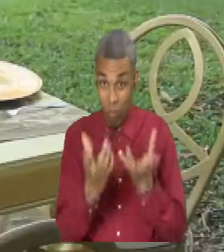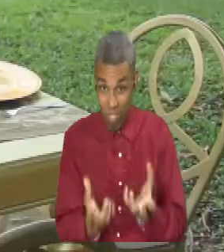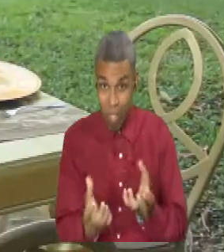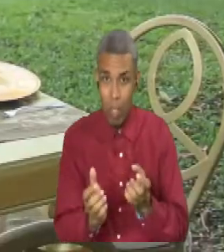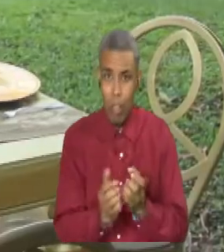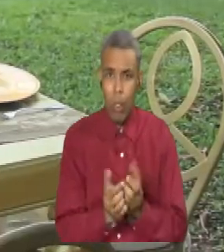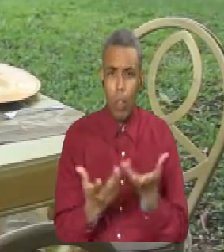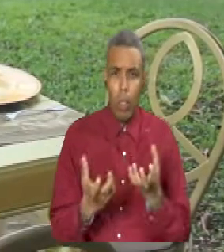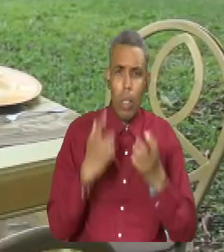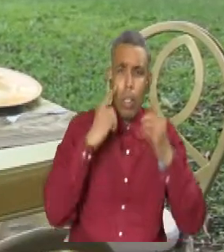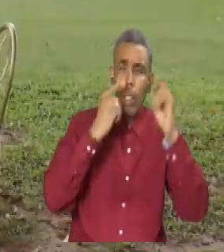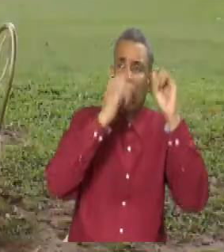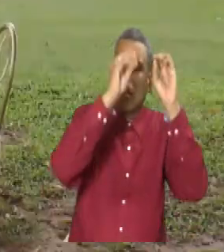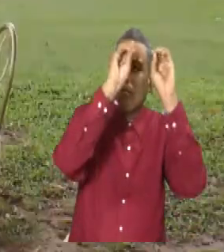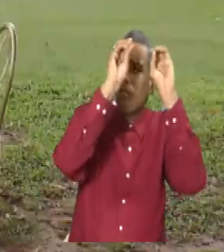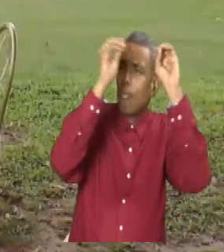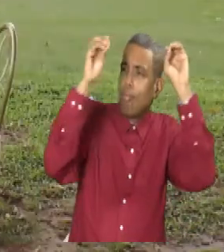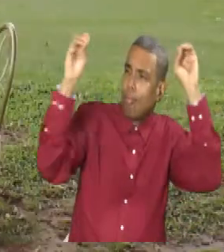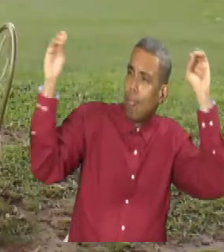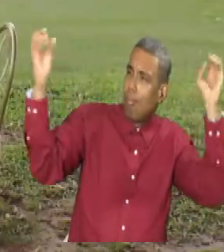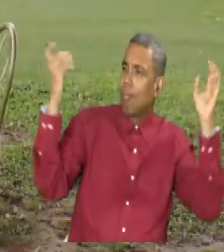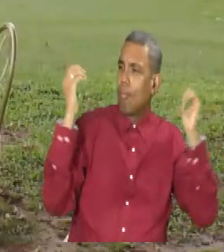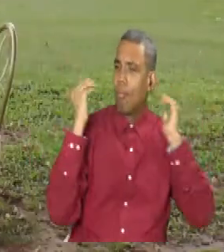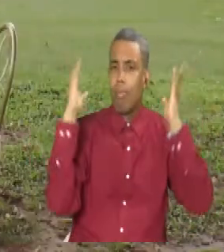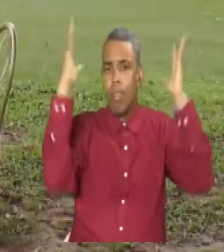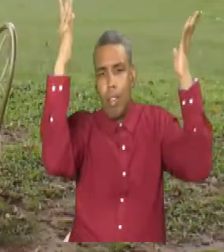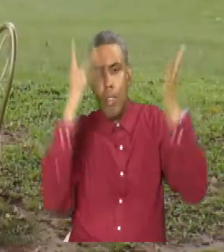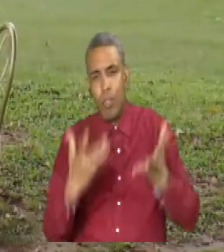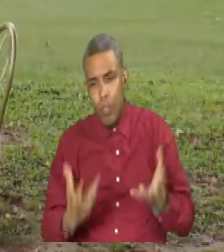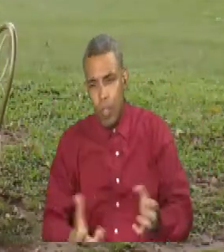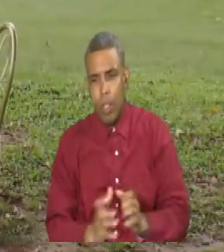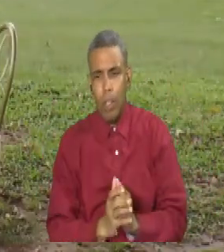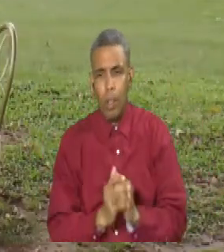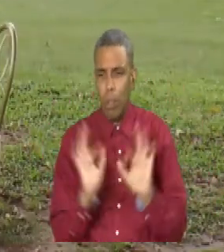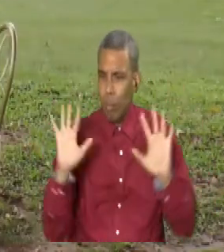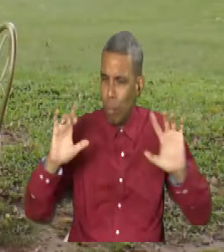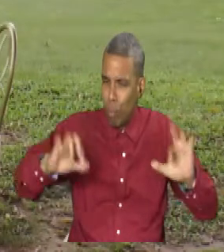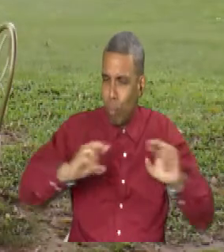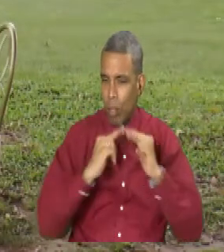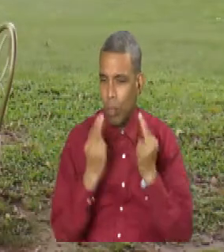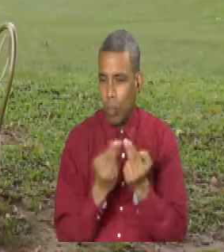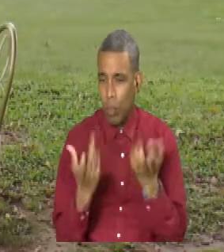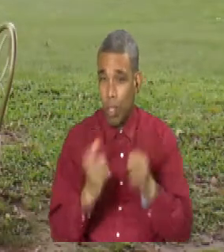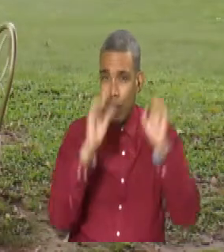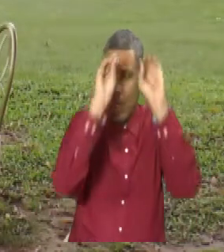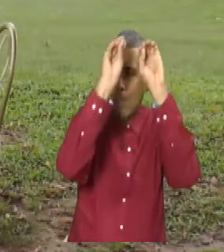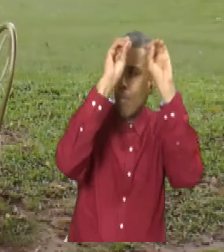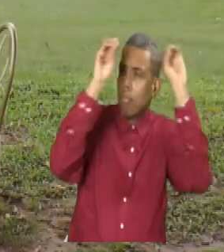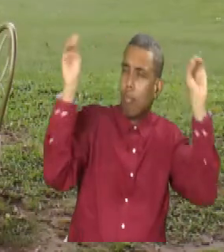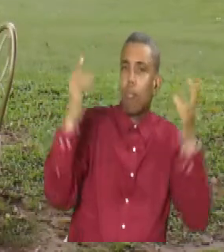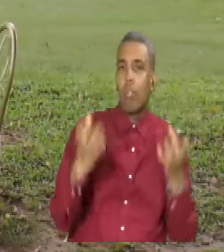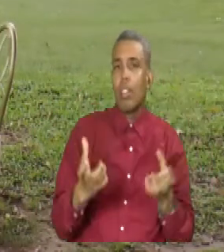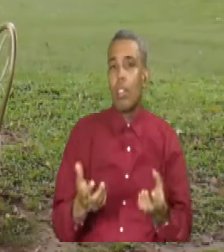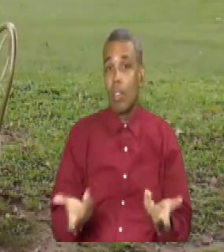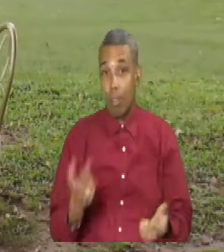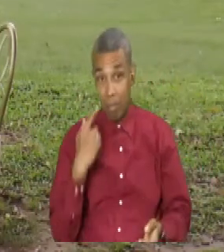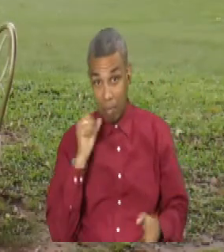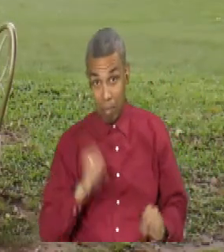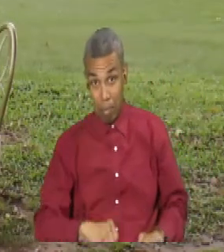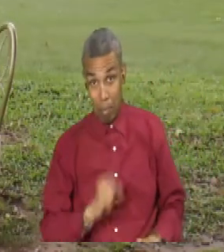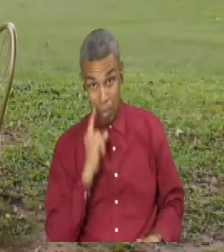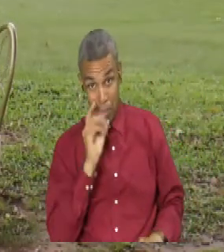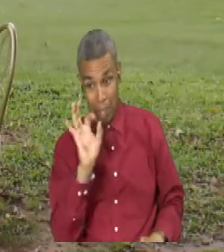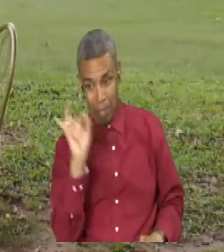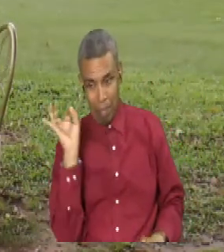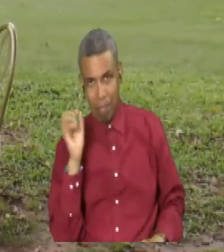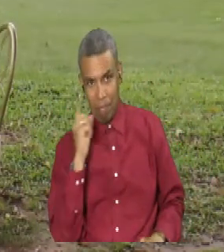especial, Ronald Rodríguez, decorador, hace sus sueños realidad, y a él lo pueden contactar. Así es, Jennifer. Finalmente queda